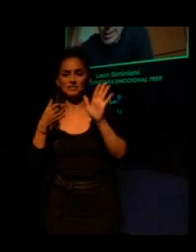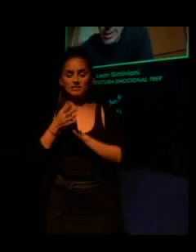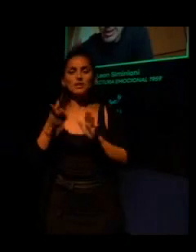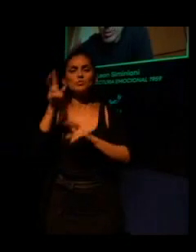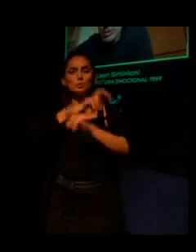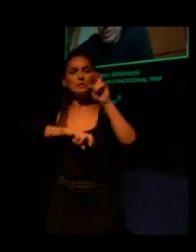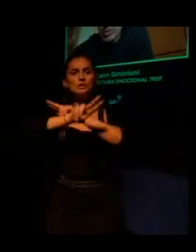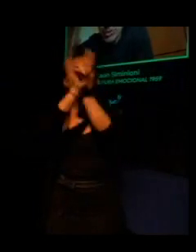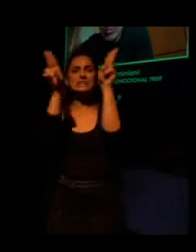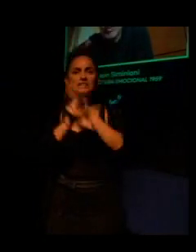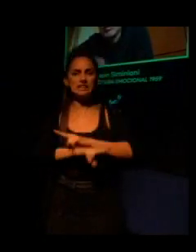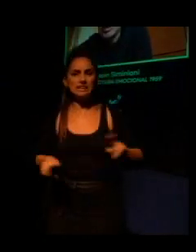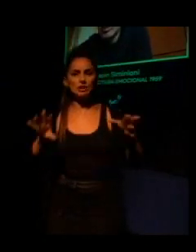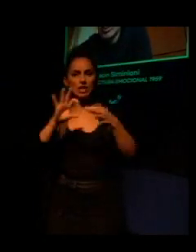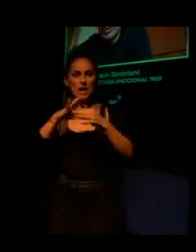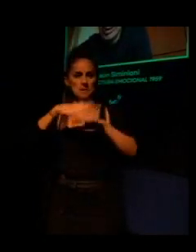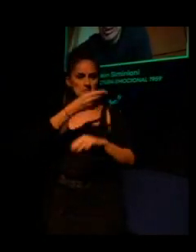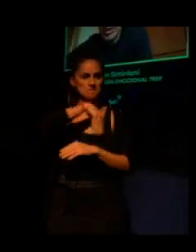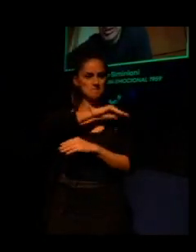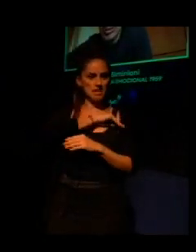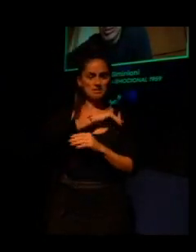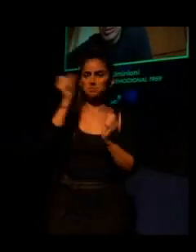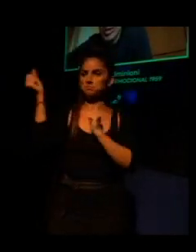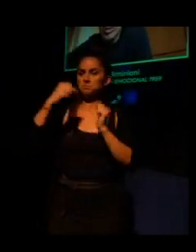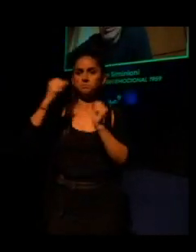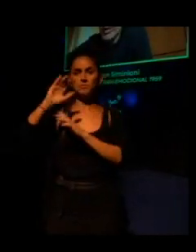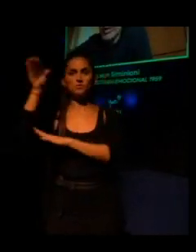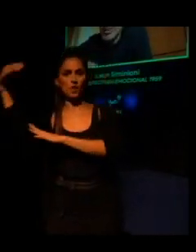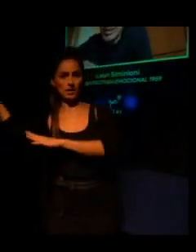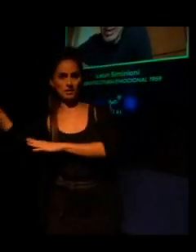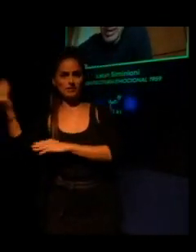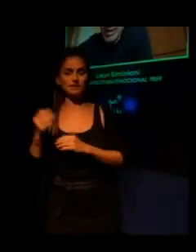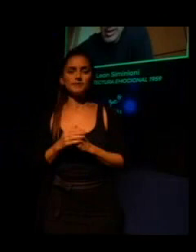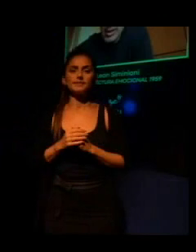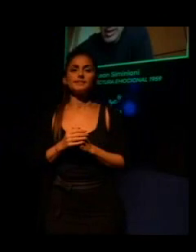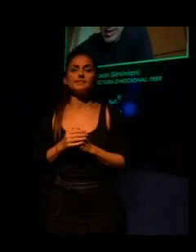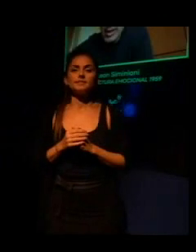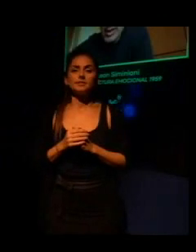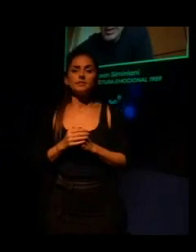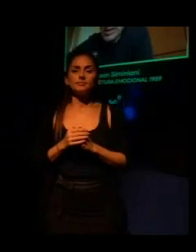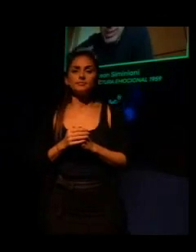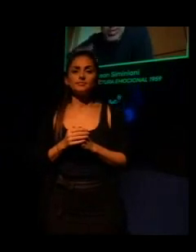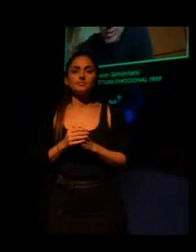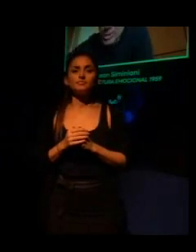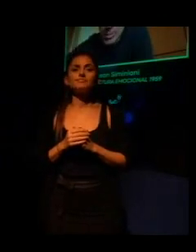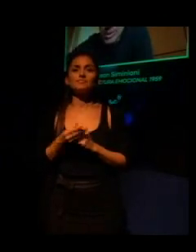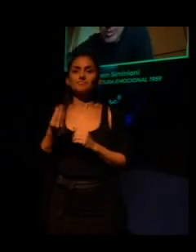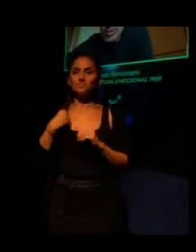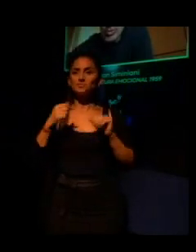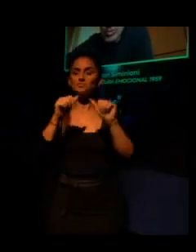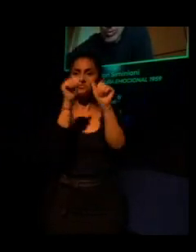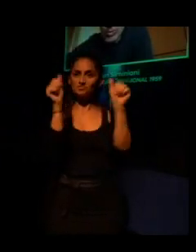en el que los españoles competían con los de fuera de España. Y en ese sentido siempre ha